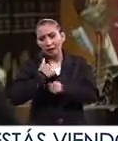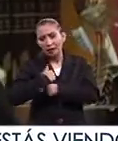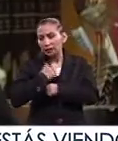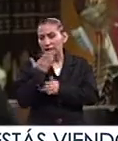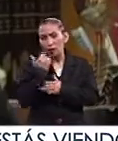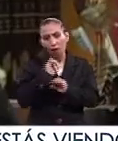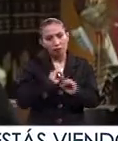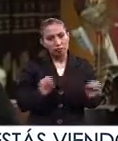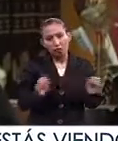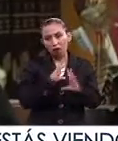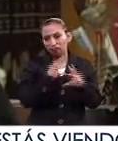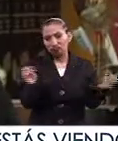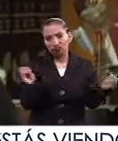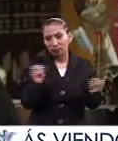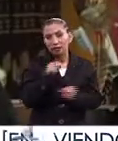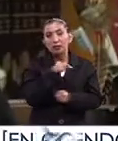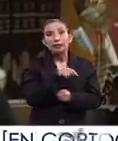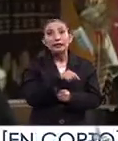que ya no existe,